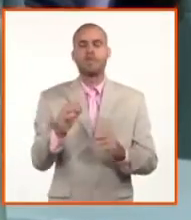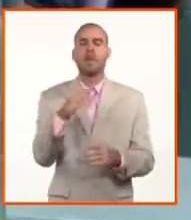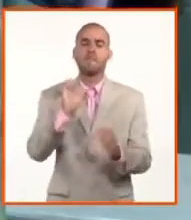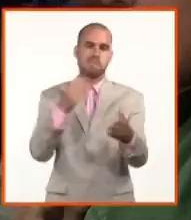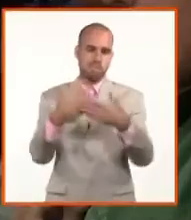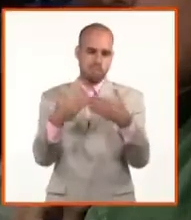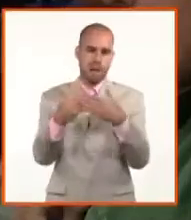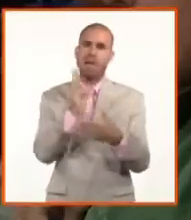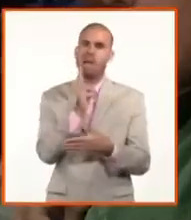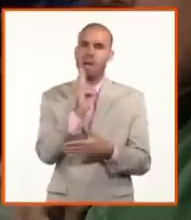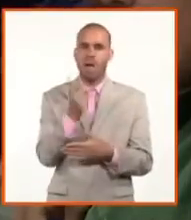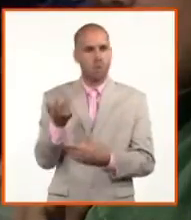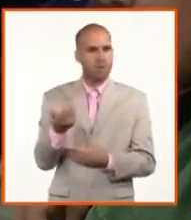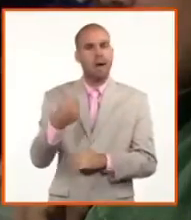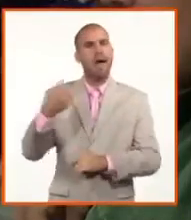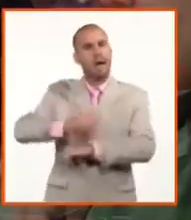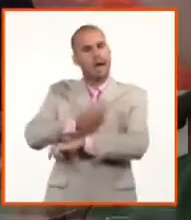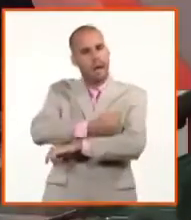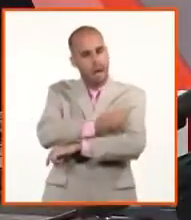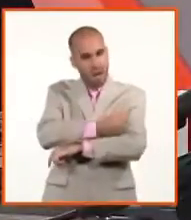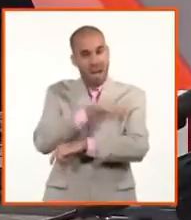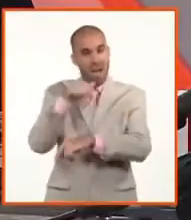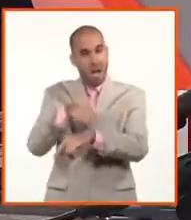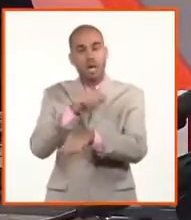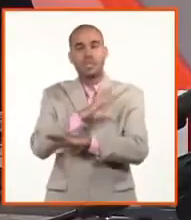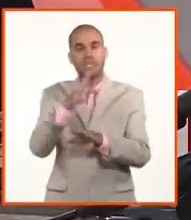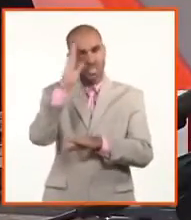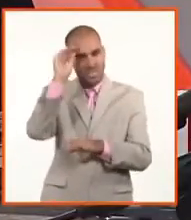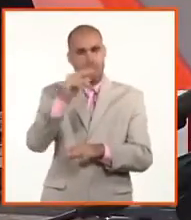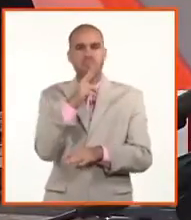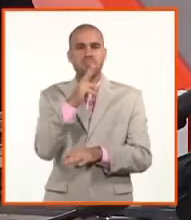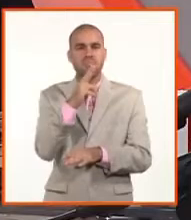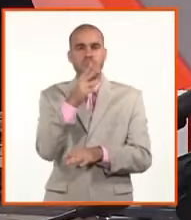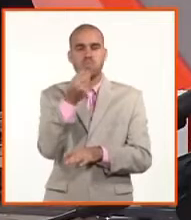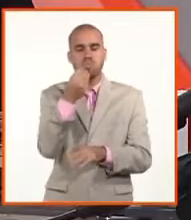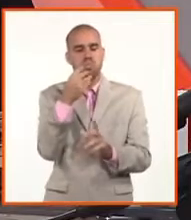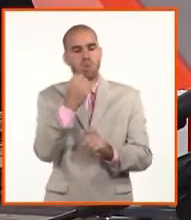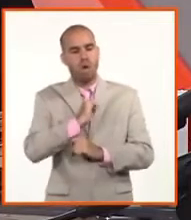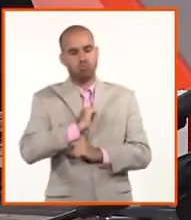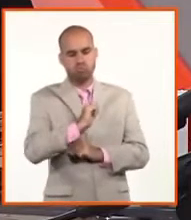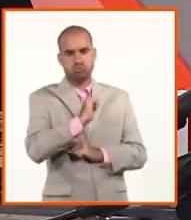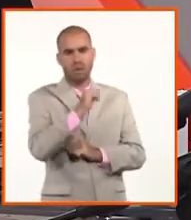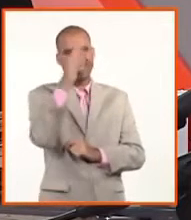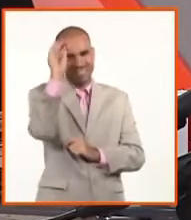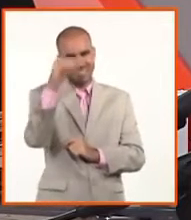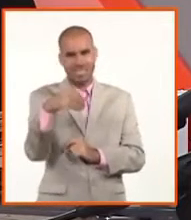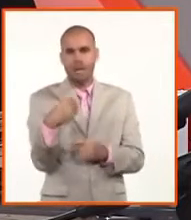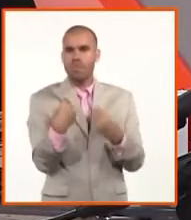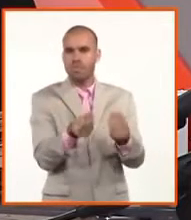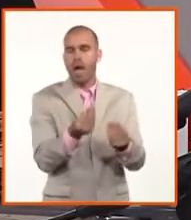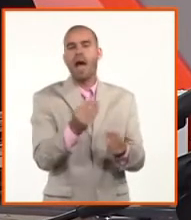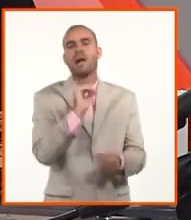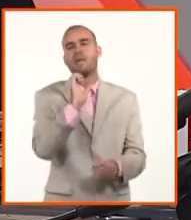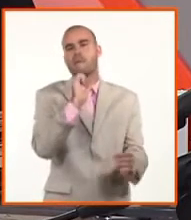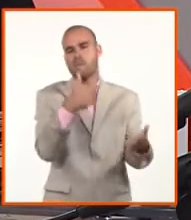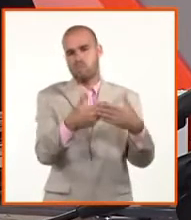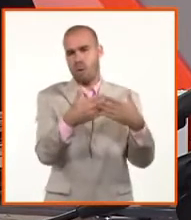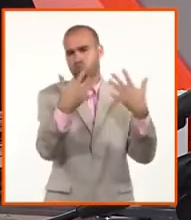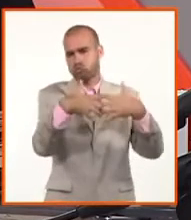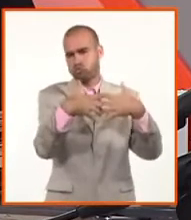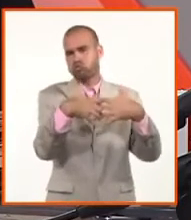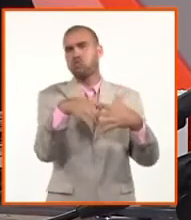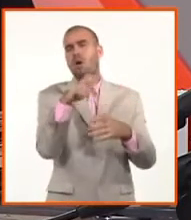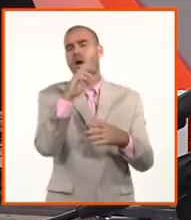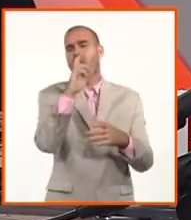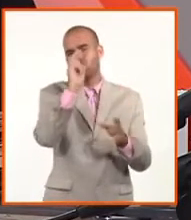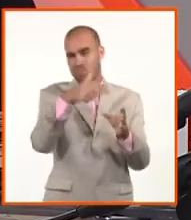Hidráulicos garantizan el abastecimiento de agua cruda para la central termoeléctrica Antonio Guiteras, que salió ayer miércoles del Sistema